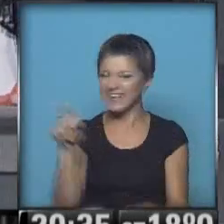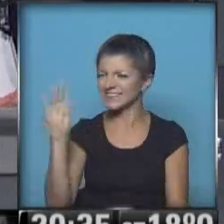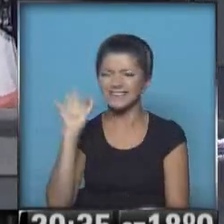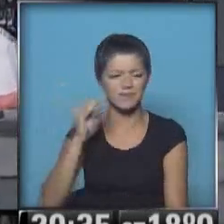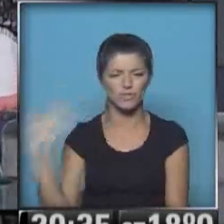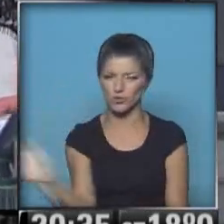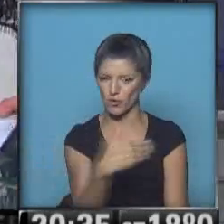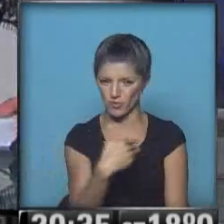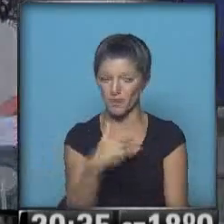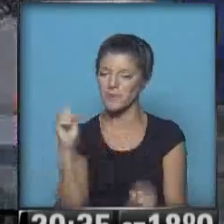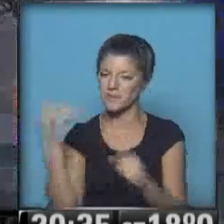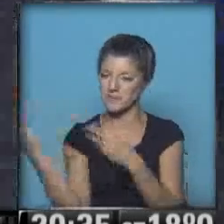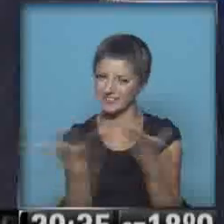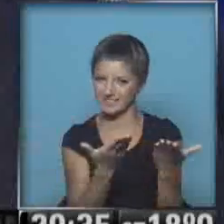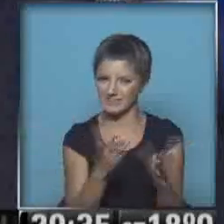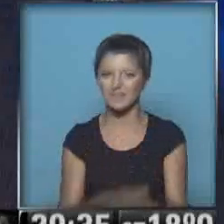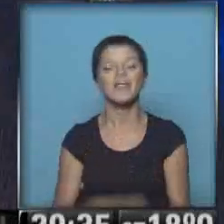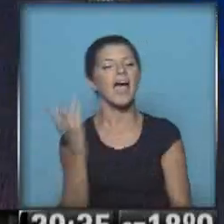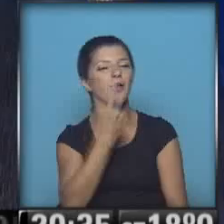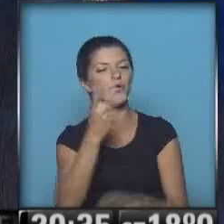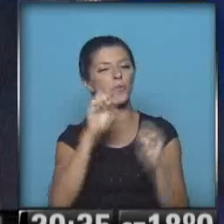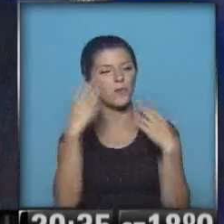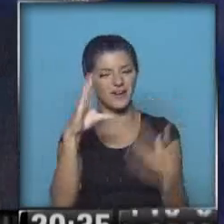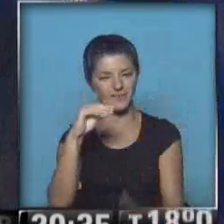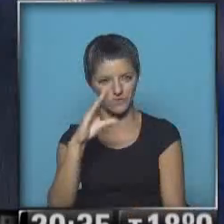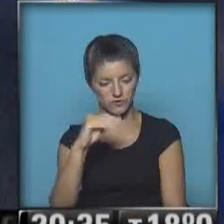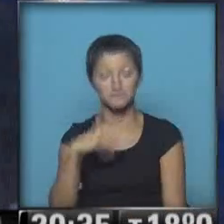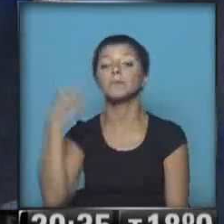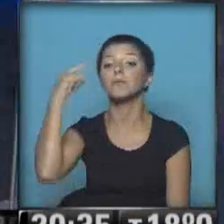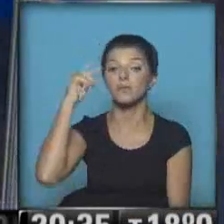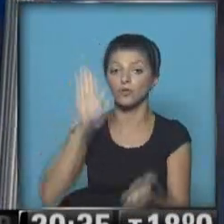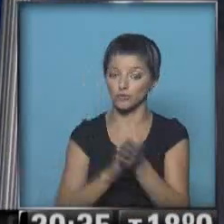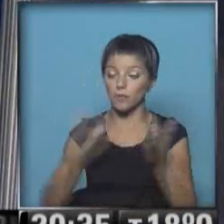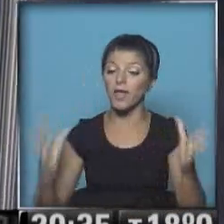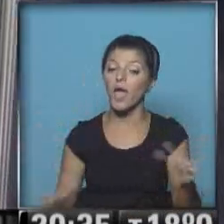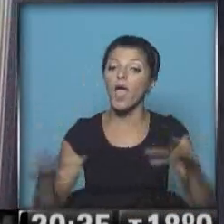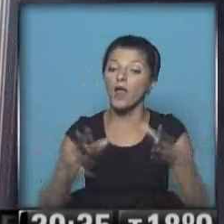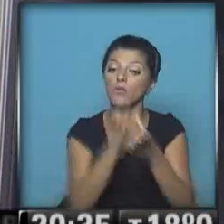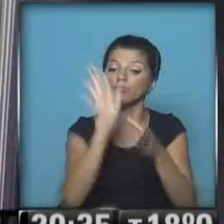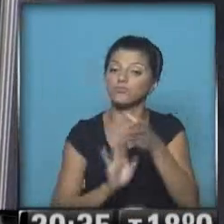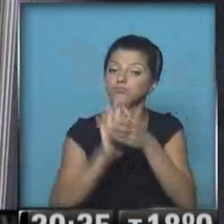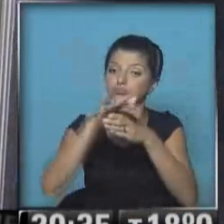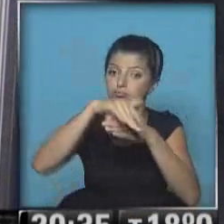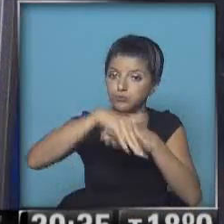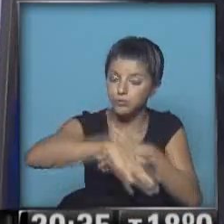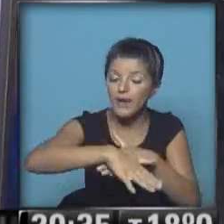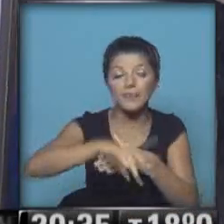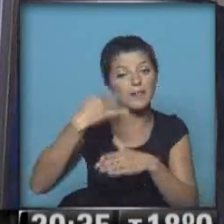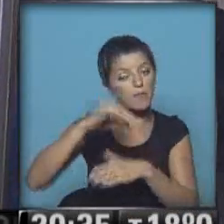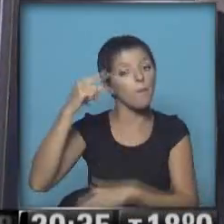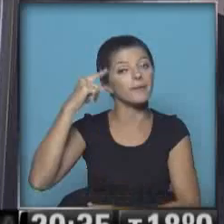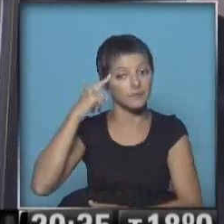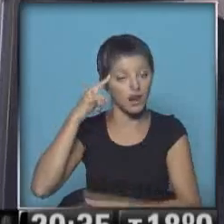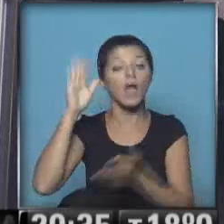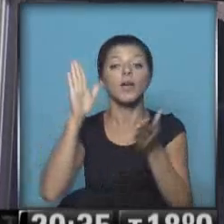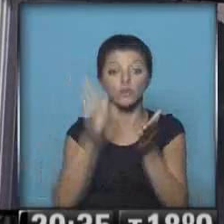Gabi bienvenida a Cecilia Pablo muy buenas noches y teniendo en cuenta la erupción del volcán en el sudoeste de Bariloche hay que tener en cuenta que de acuerdo a